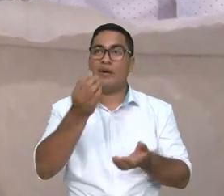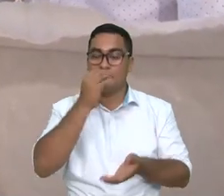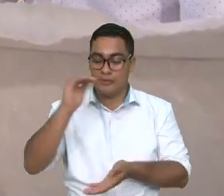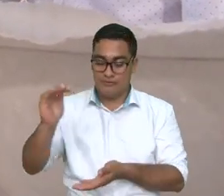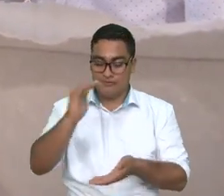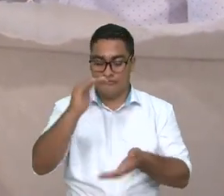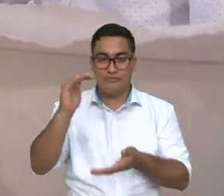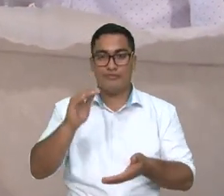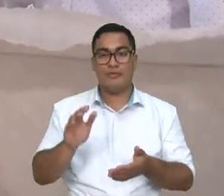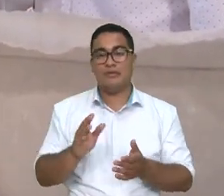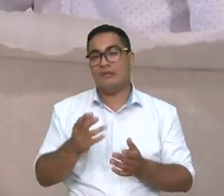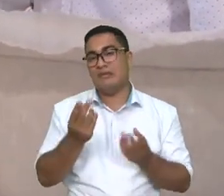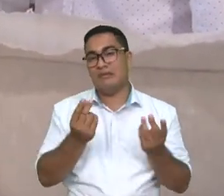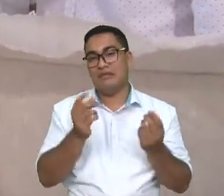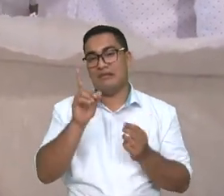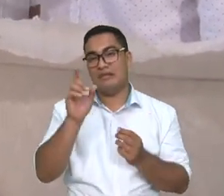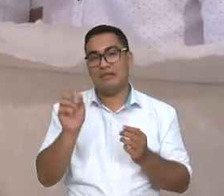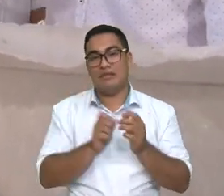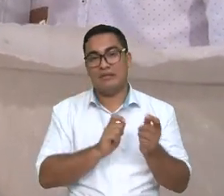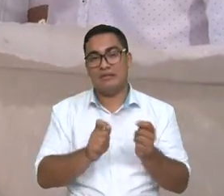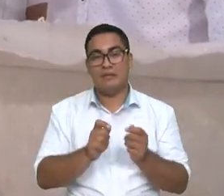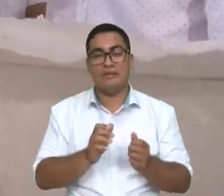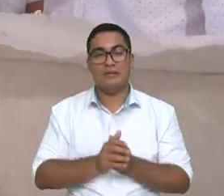cuyo costo supera los $10.